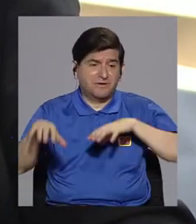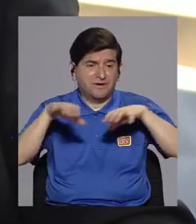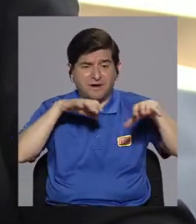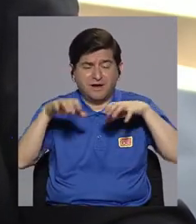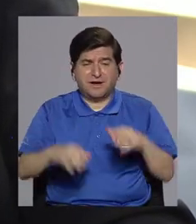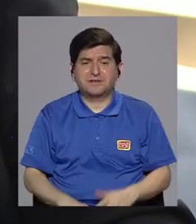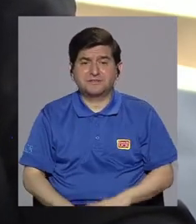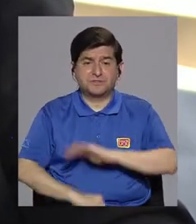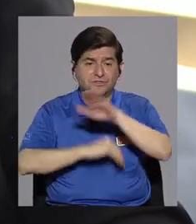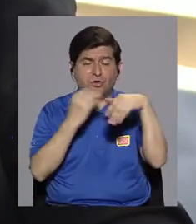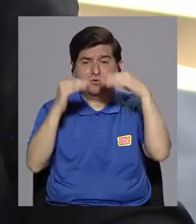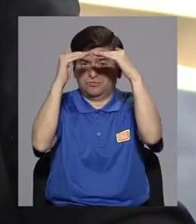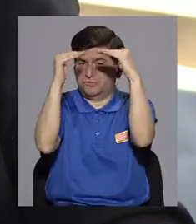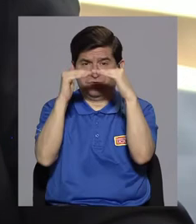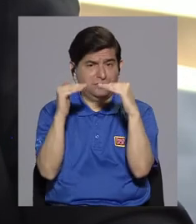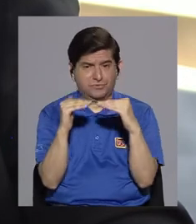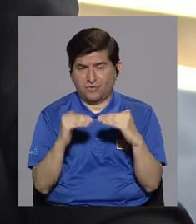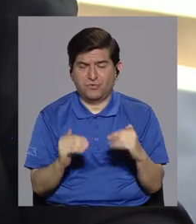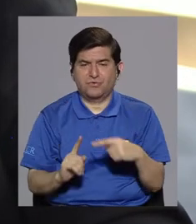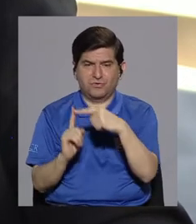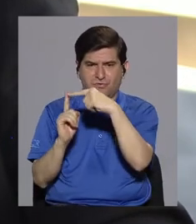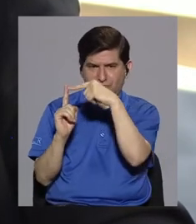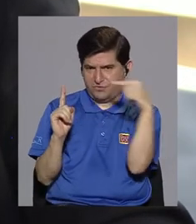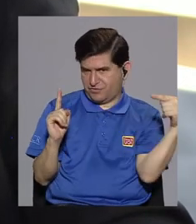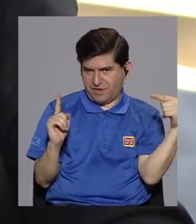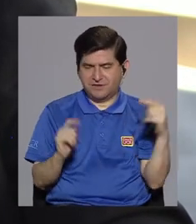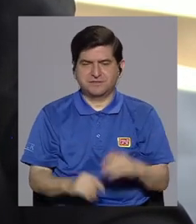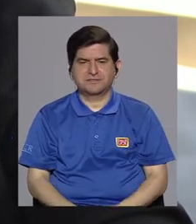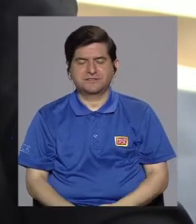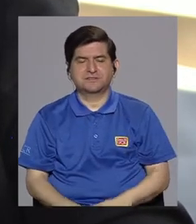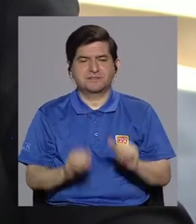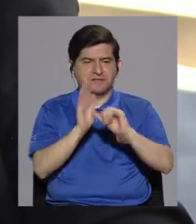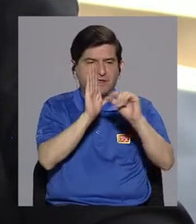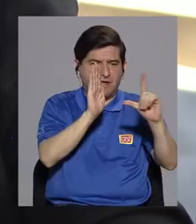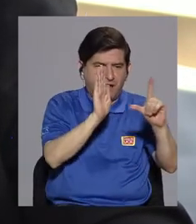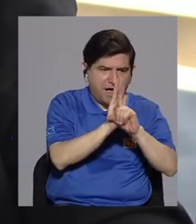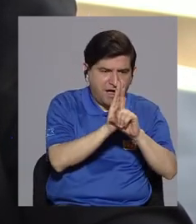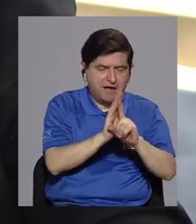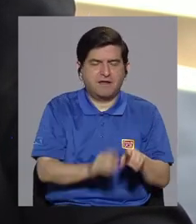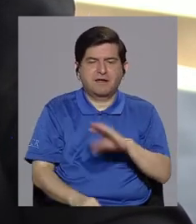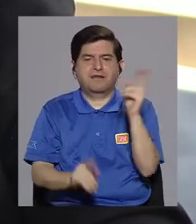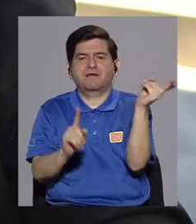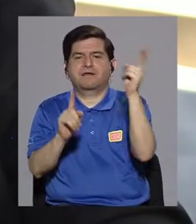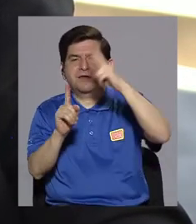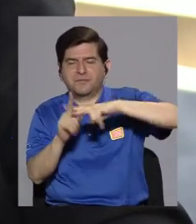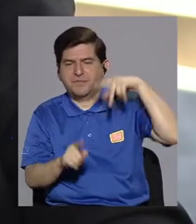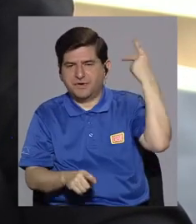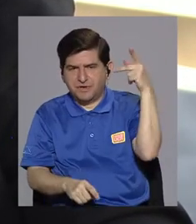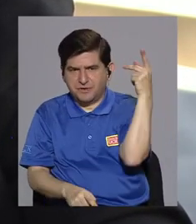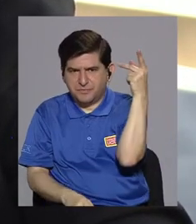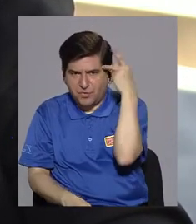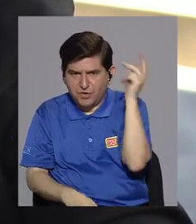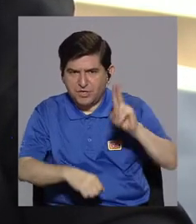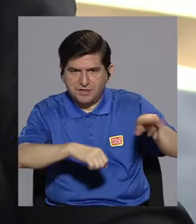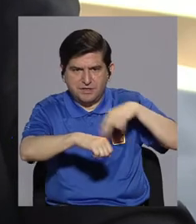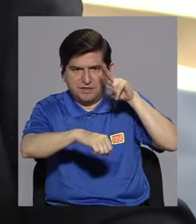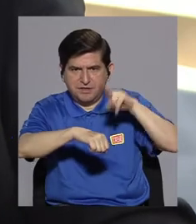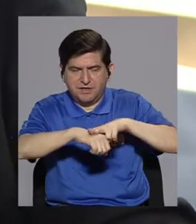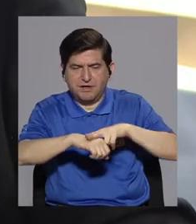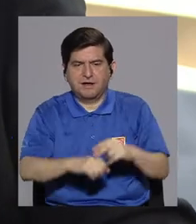tienen que ir a todo nivel, es decir, van desde el nivel legislativo y de implementación de políticas